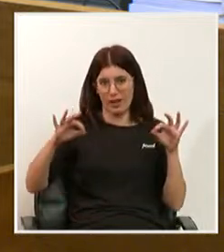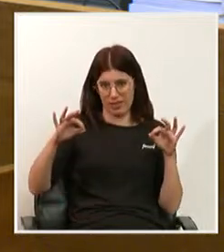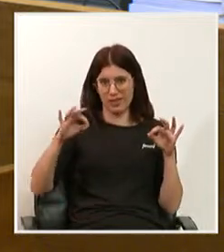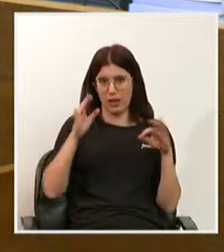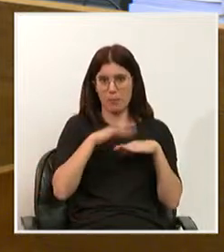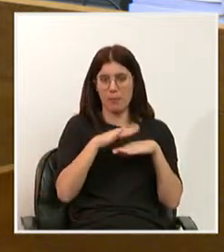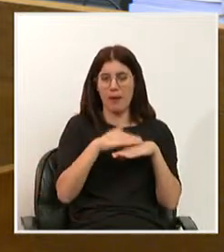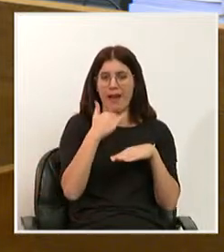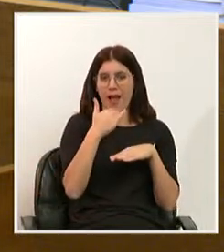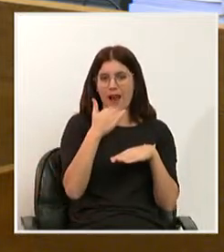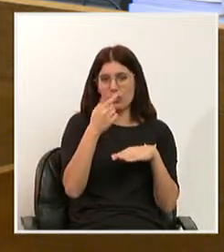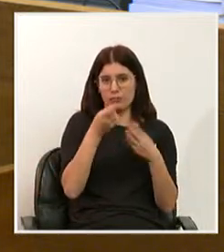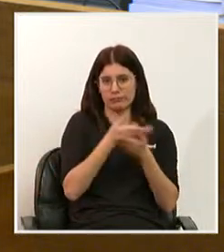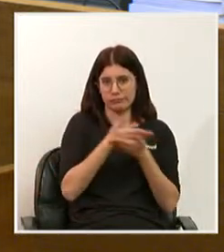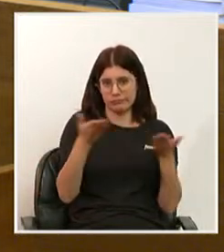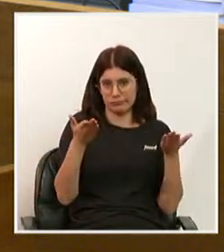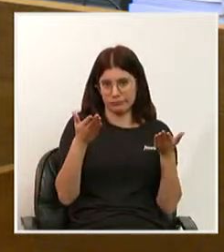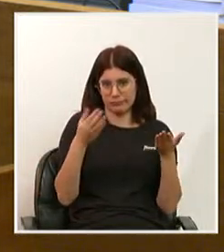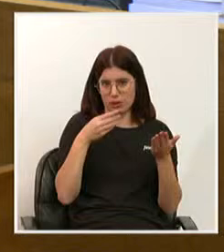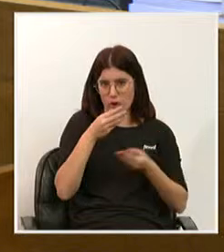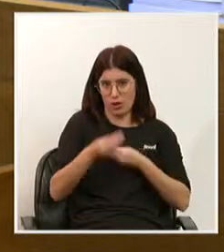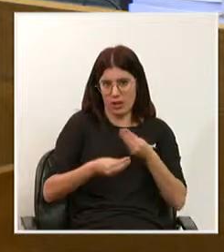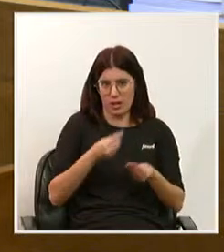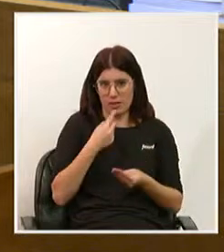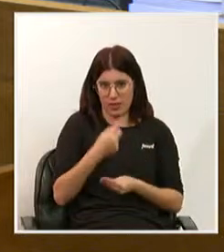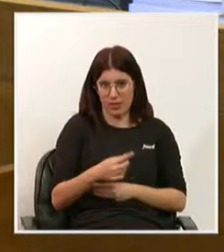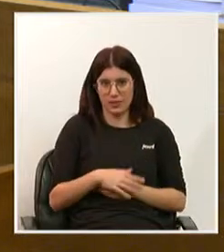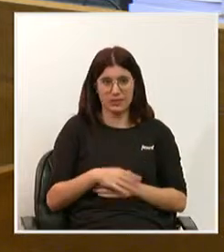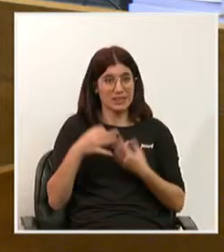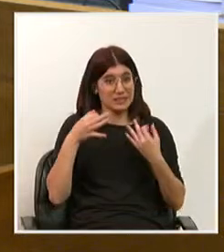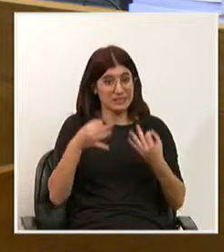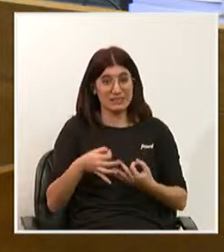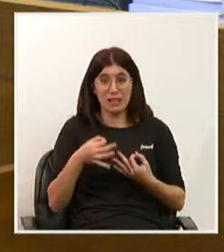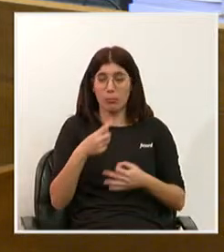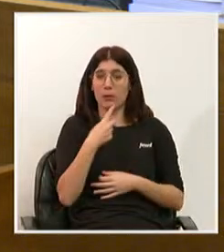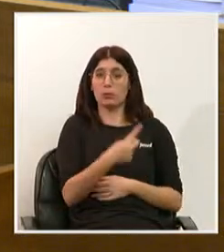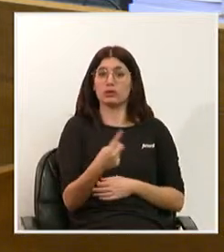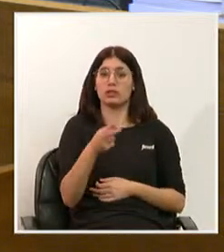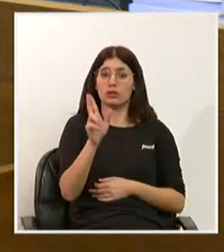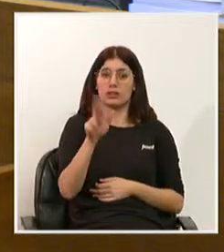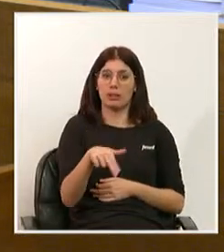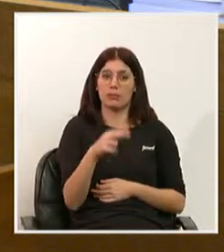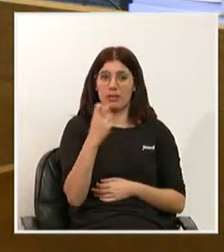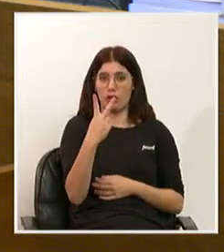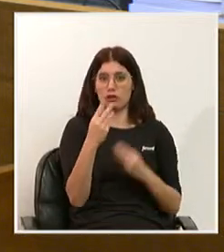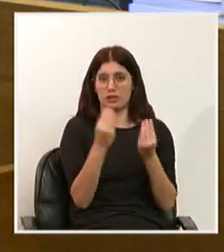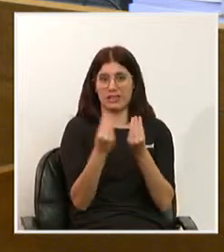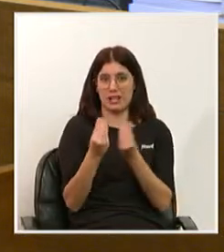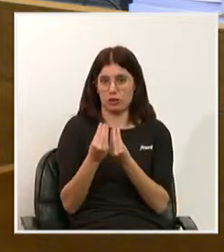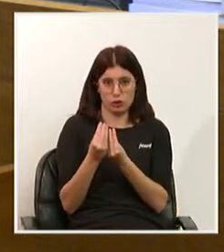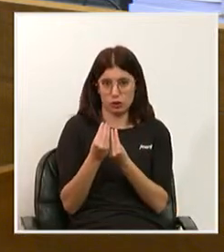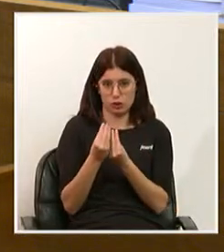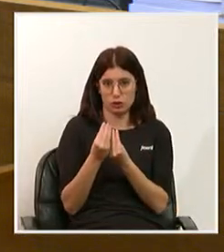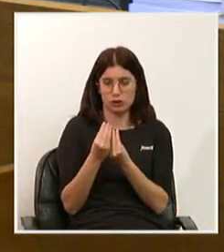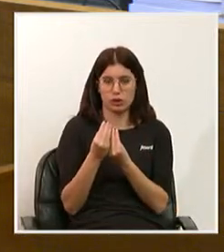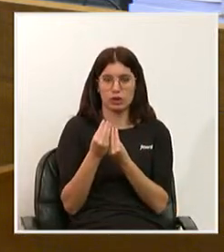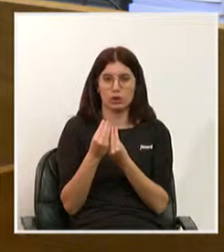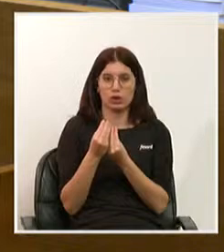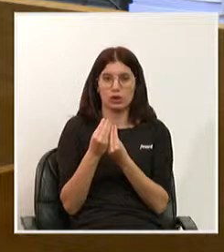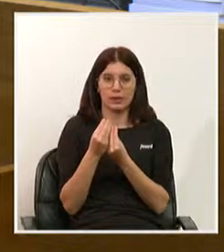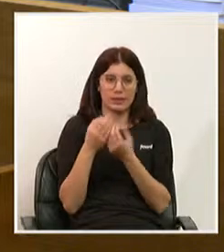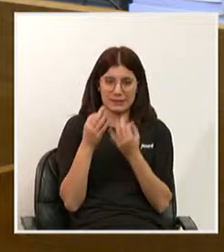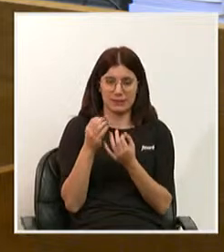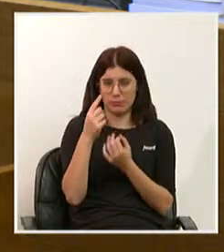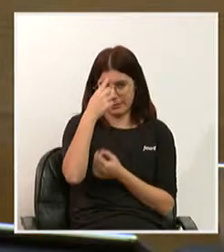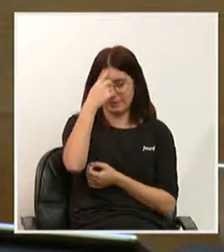también algo de credibilidad en lo que uno dice no y siempre hemos dicho también que hay dos datos dos cifras dos parámetros que hay que que tener